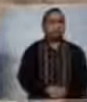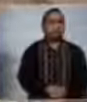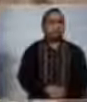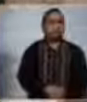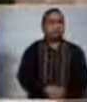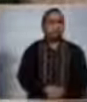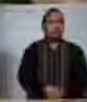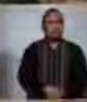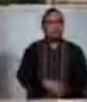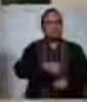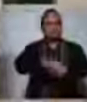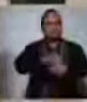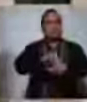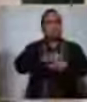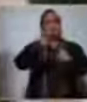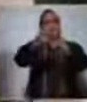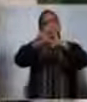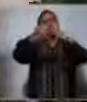Abre, digo.